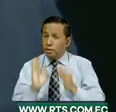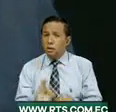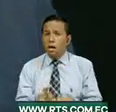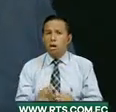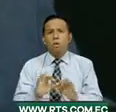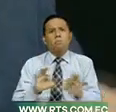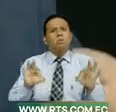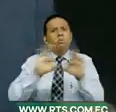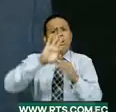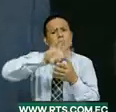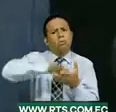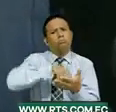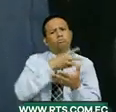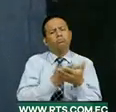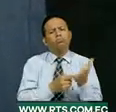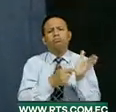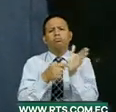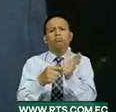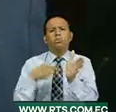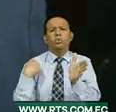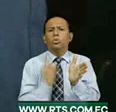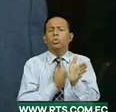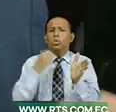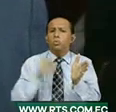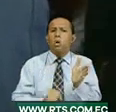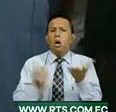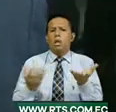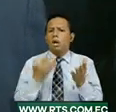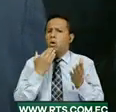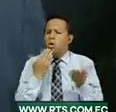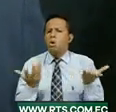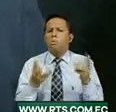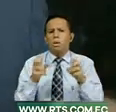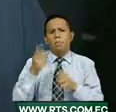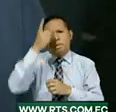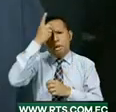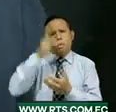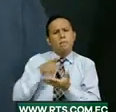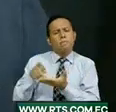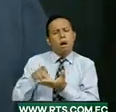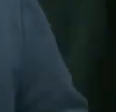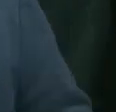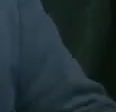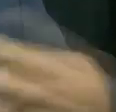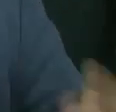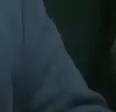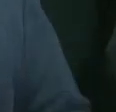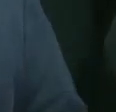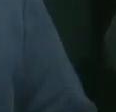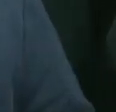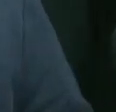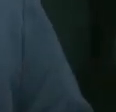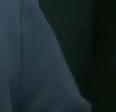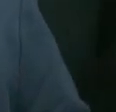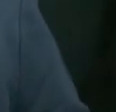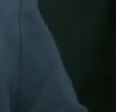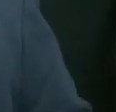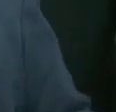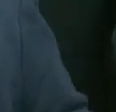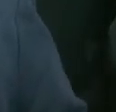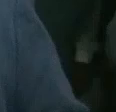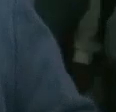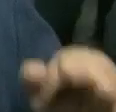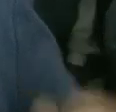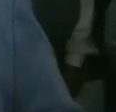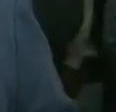en condiciones para nosotros poder reestructurar los créditos, podemos pagar las deudas. Y el cuarto punto, saben muy bien que la ley de tránsito tiene que ir al